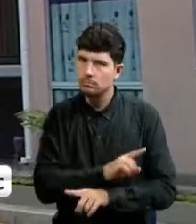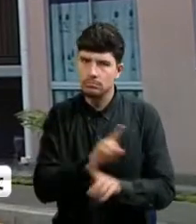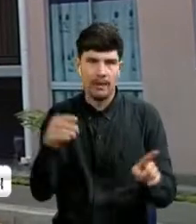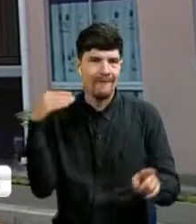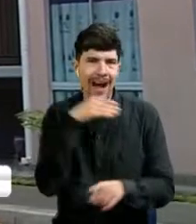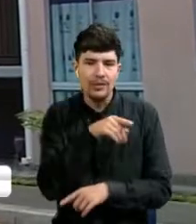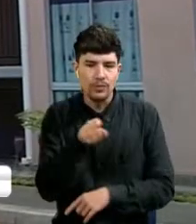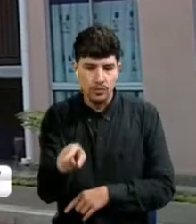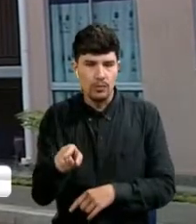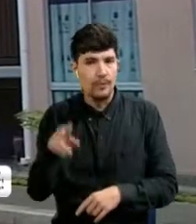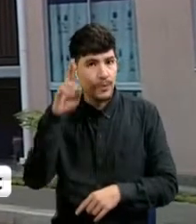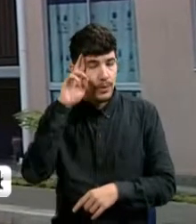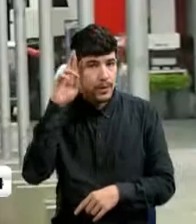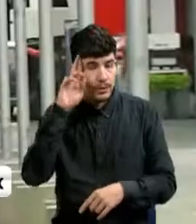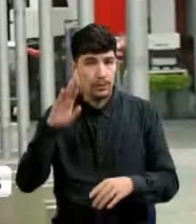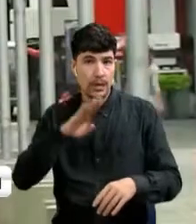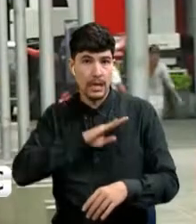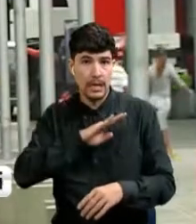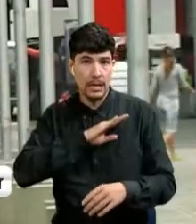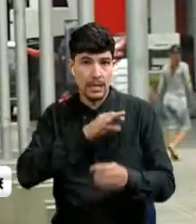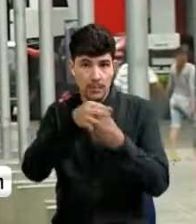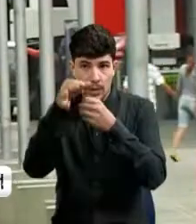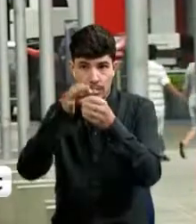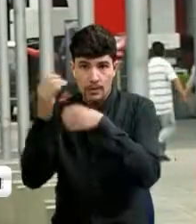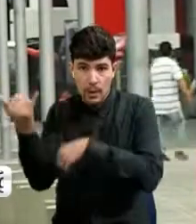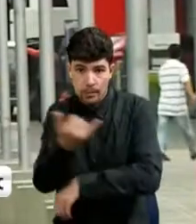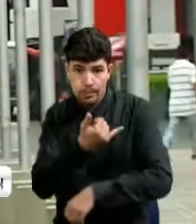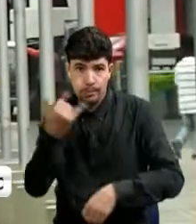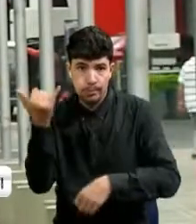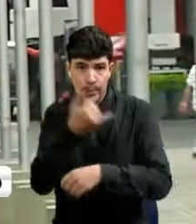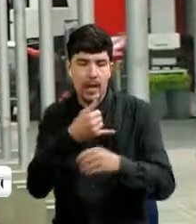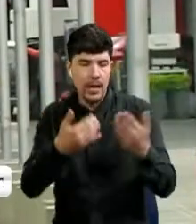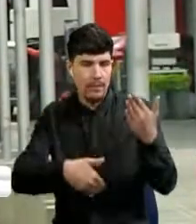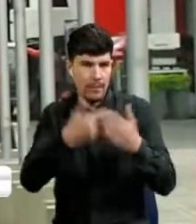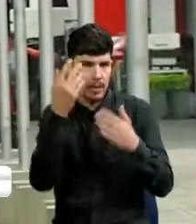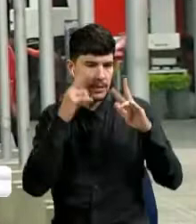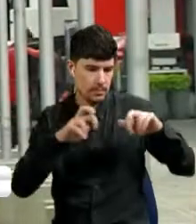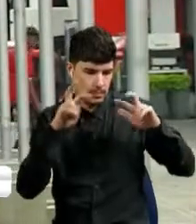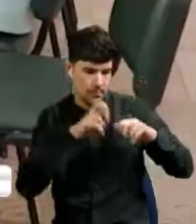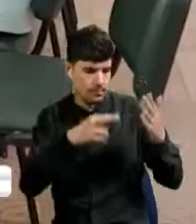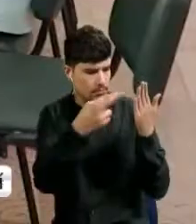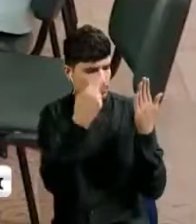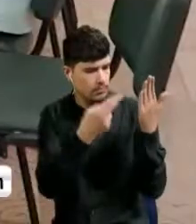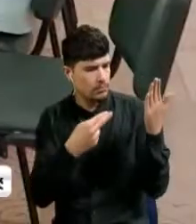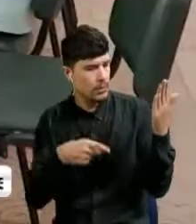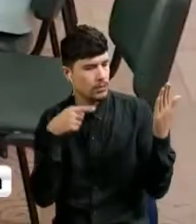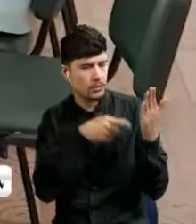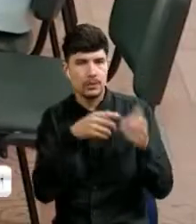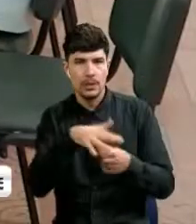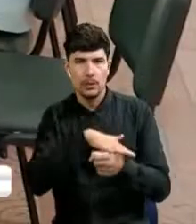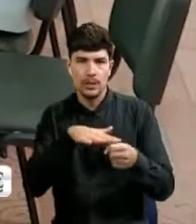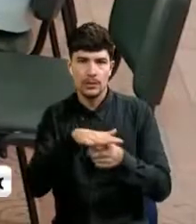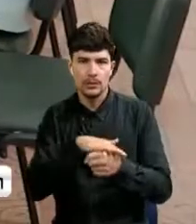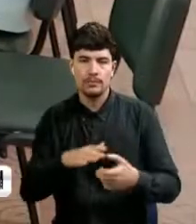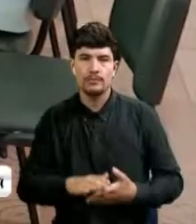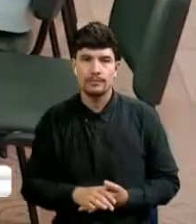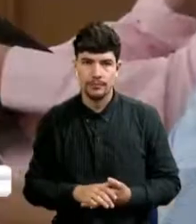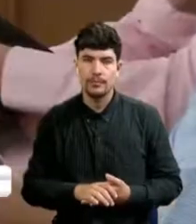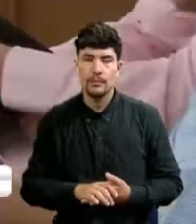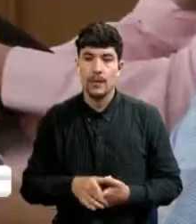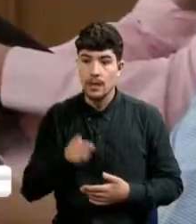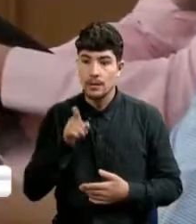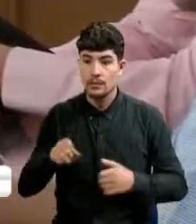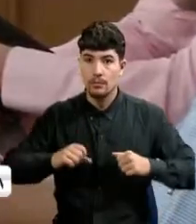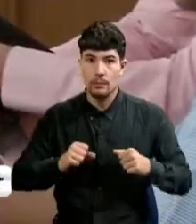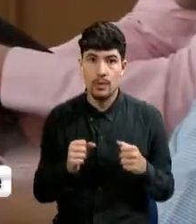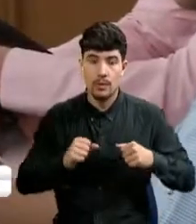están preferentemente dirigido el programa de vivienda gratuita que se ejecuta en el departamento. Primero que todo, es desde Bogotá